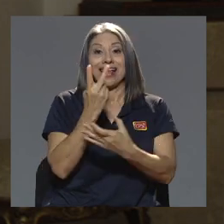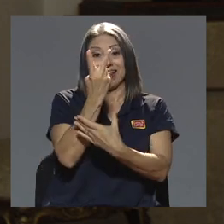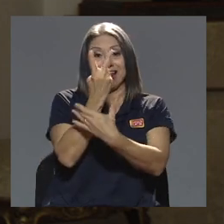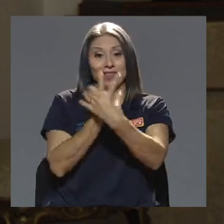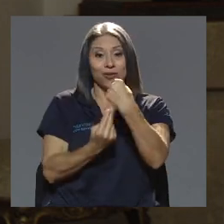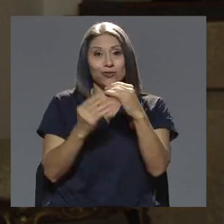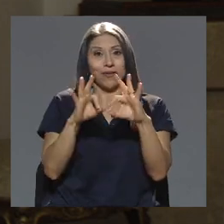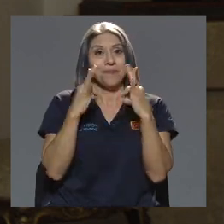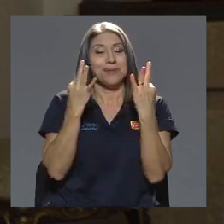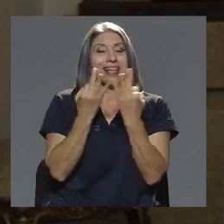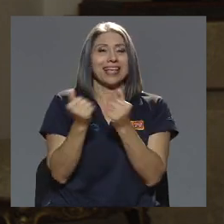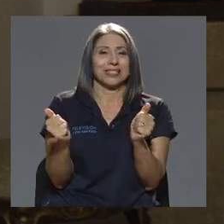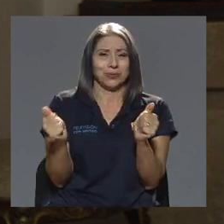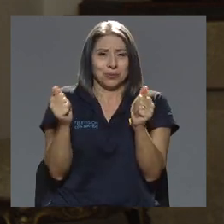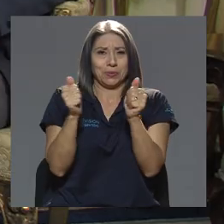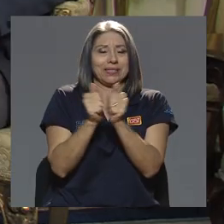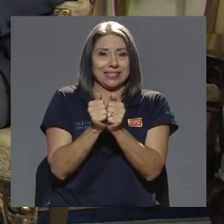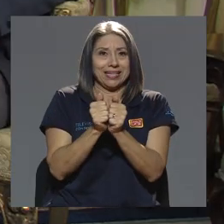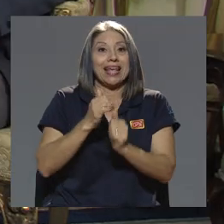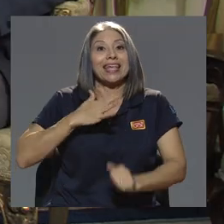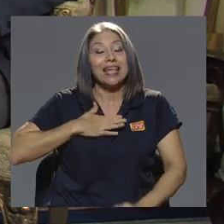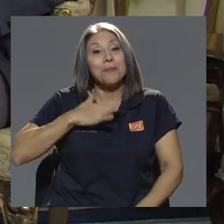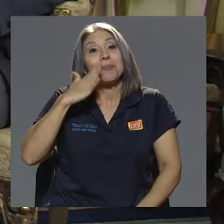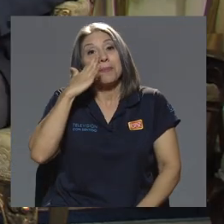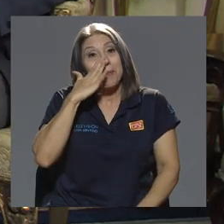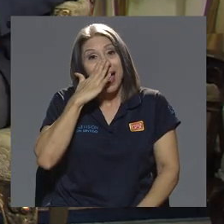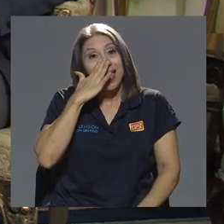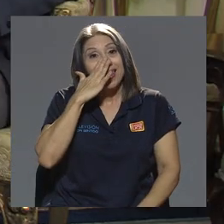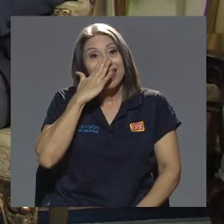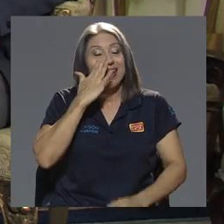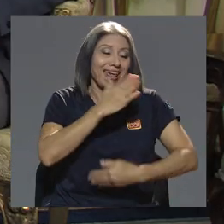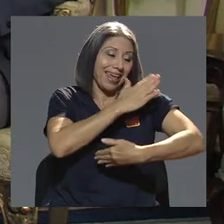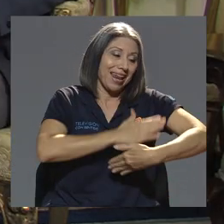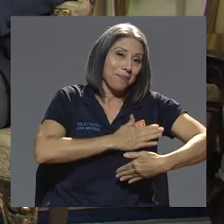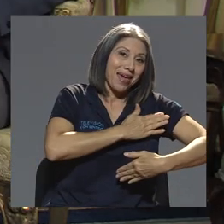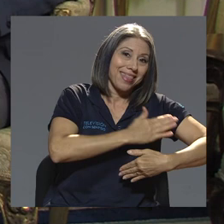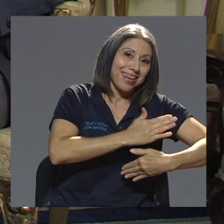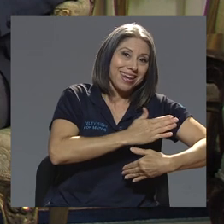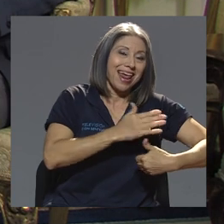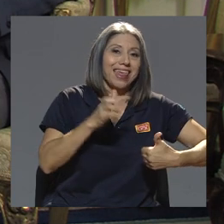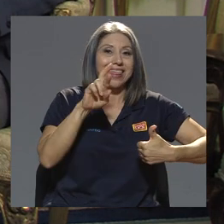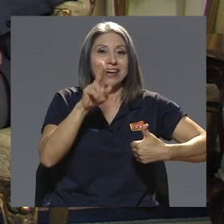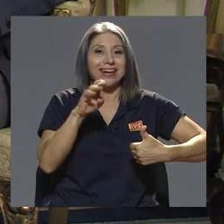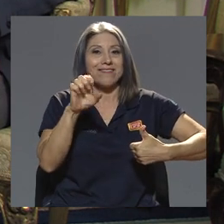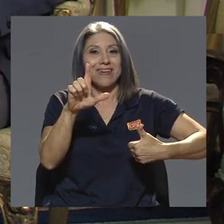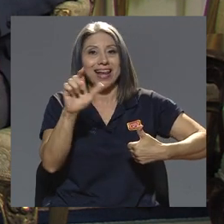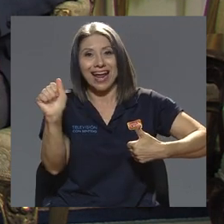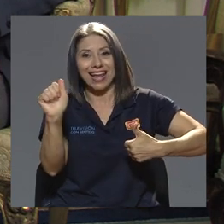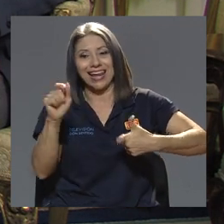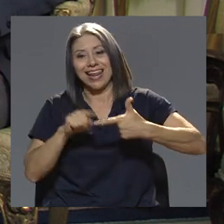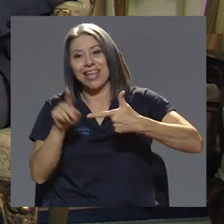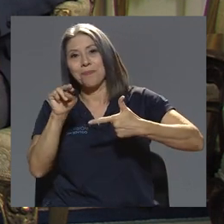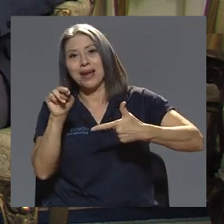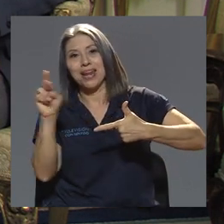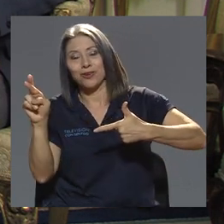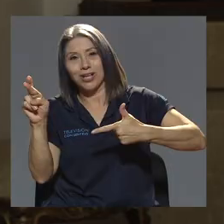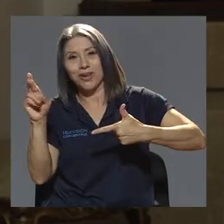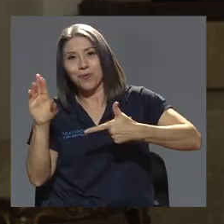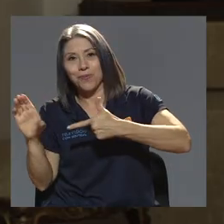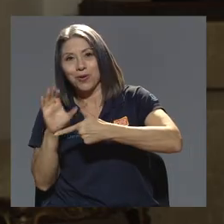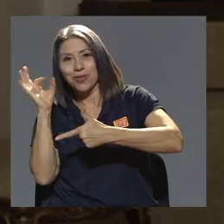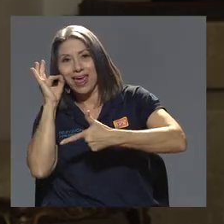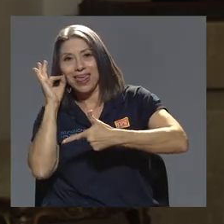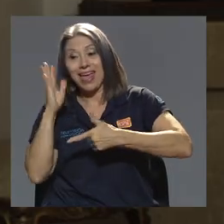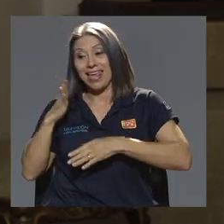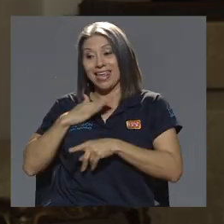se unieron tanto que mi madre era madrina de Rafael Ángel y de María del Rosario, mi cuñada. Y mi suegra era madrina de mi